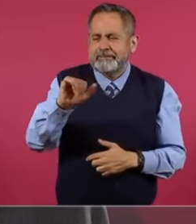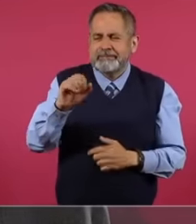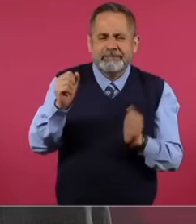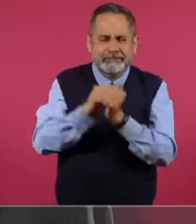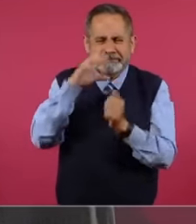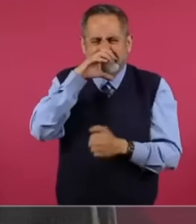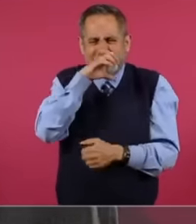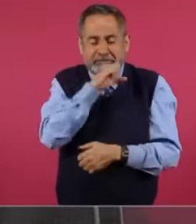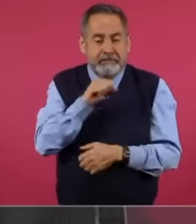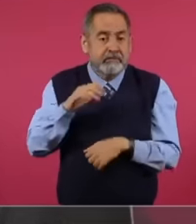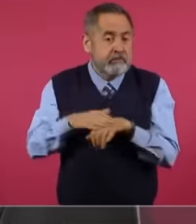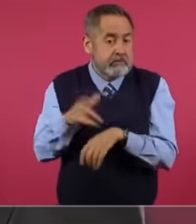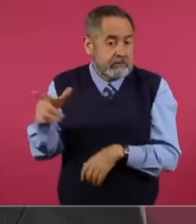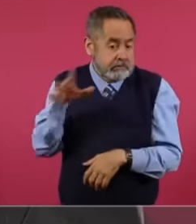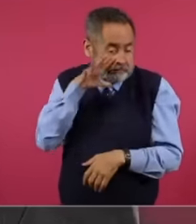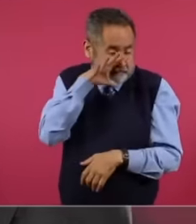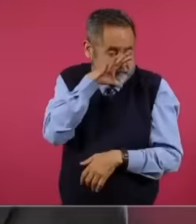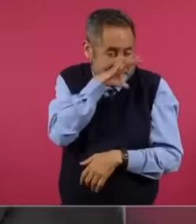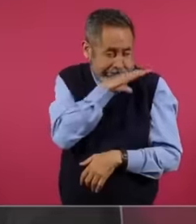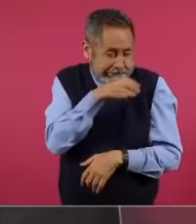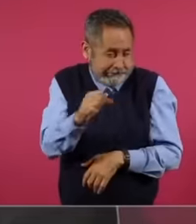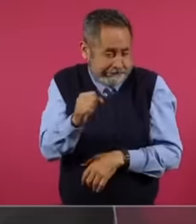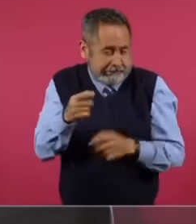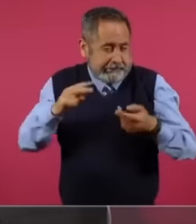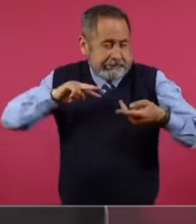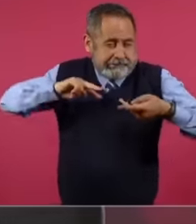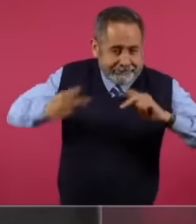tropical, porque en Rusia